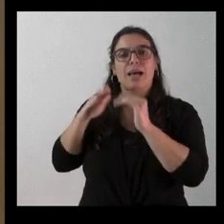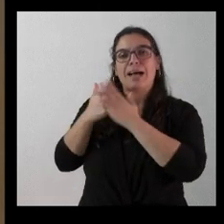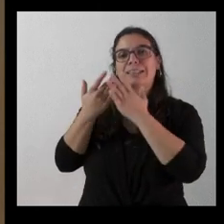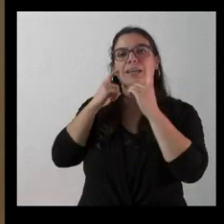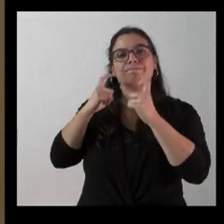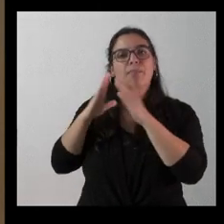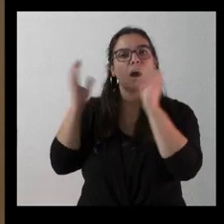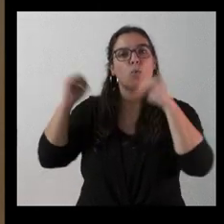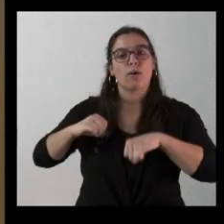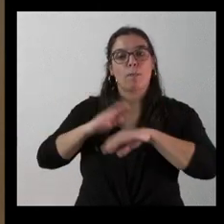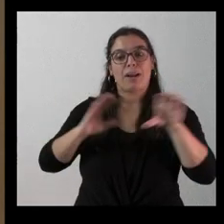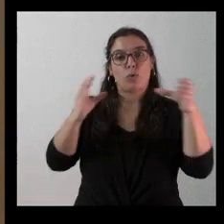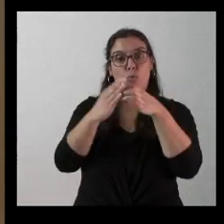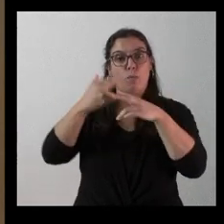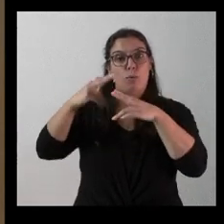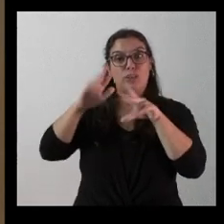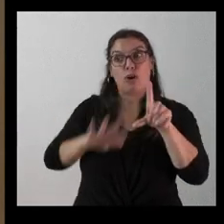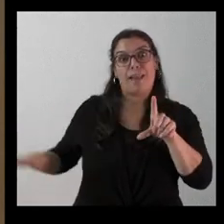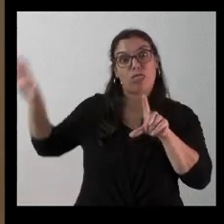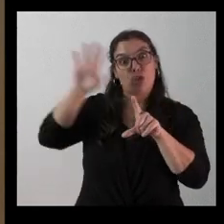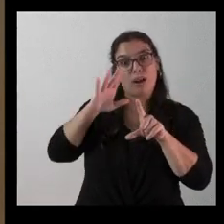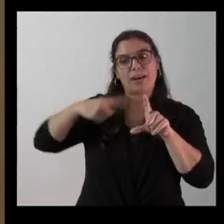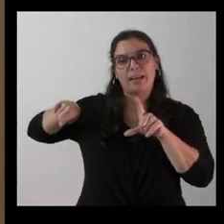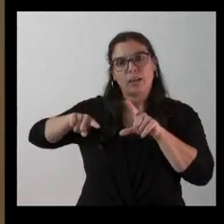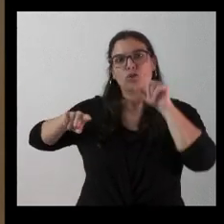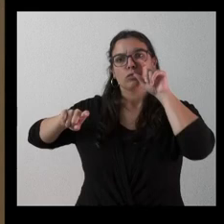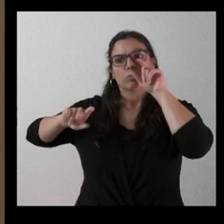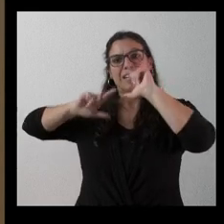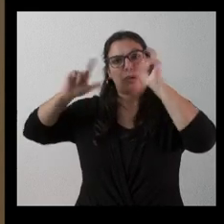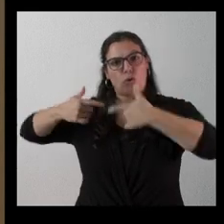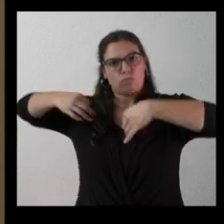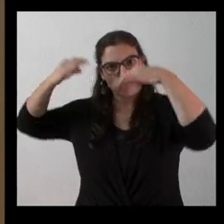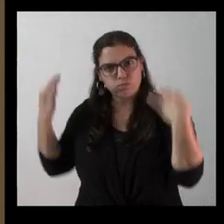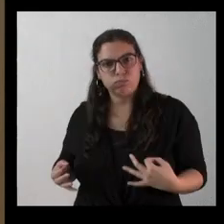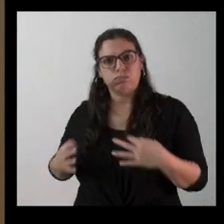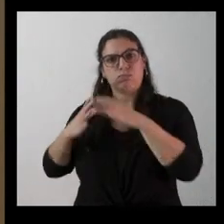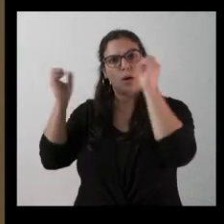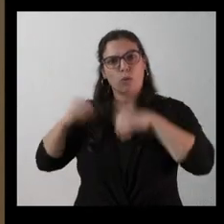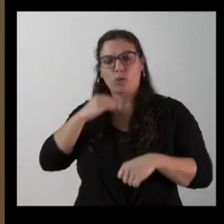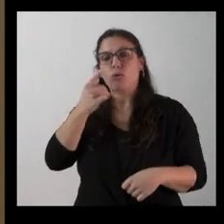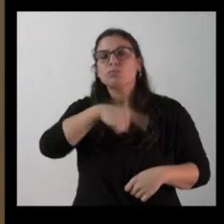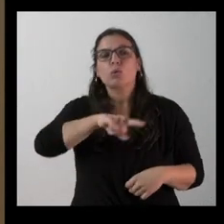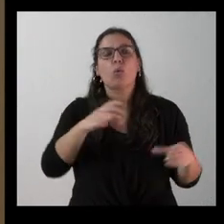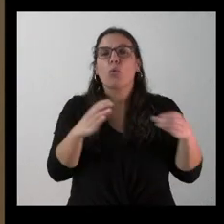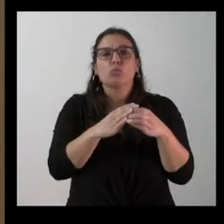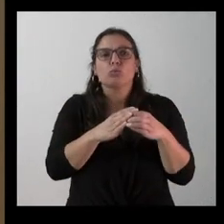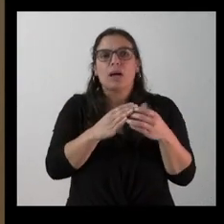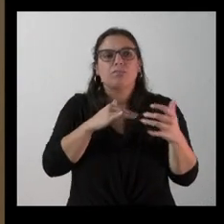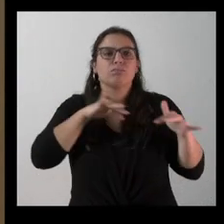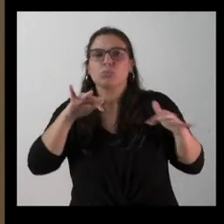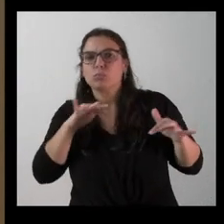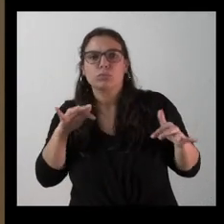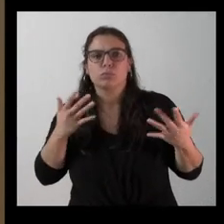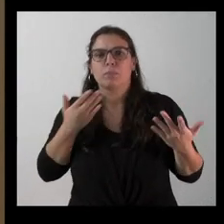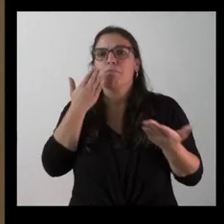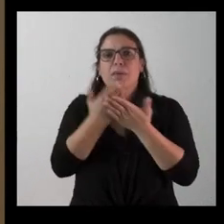de acuerdo para que los partidos a nivel nacional se sienten Sí o sí no sé qué es lo que es la junta va a mover En este sentido